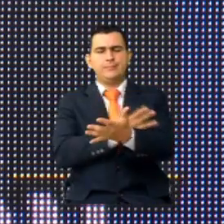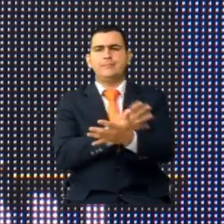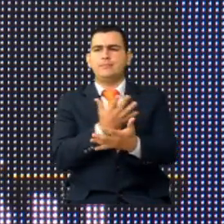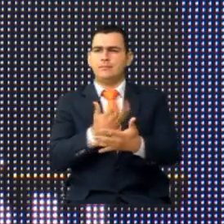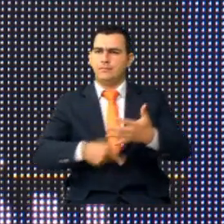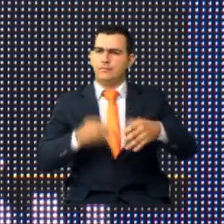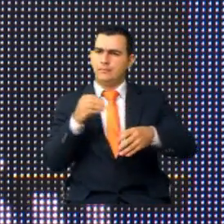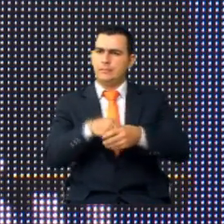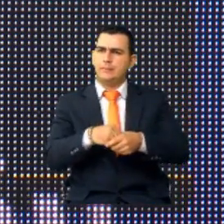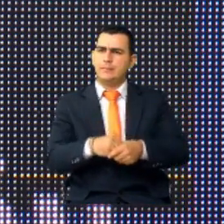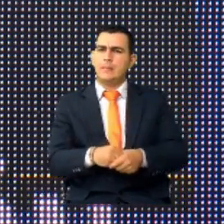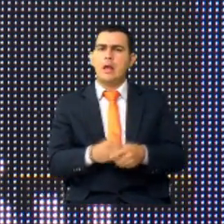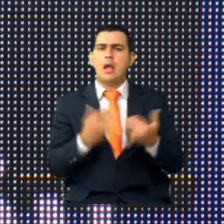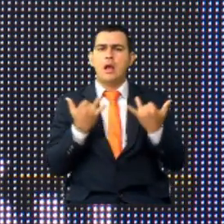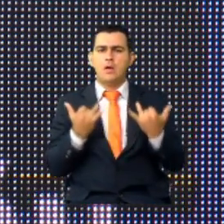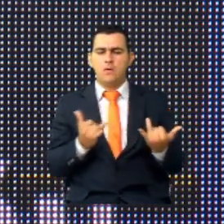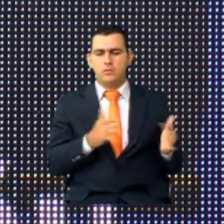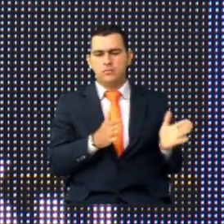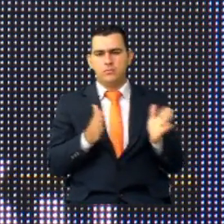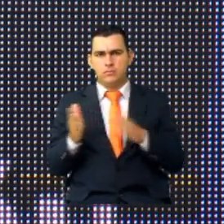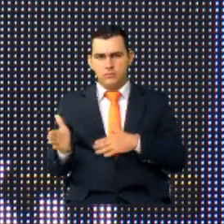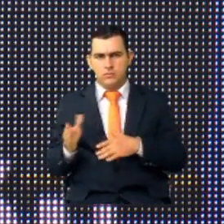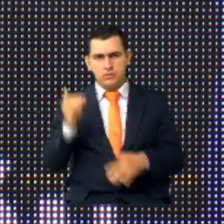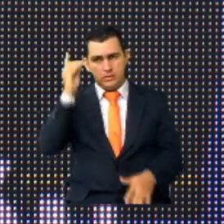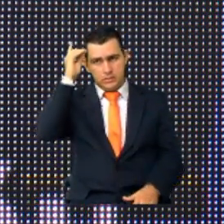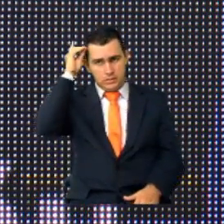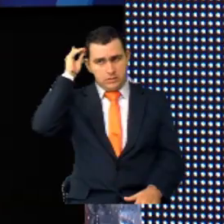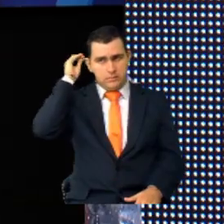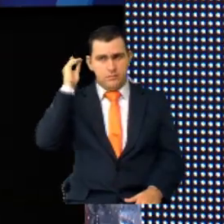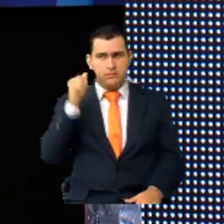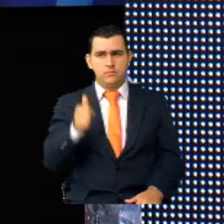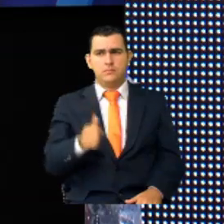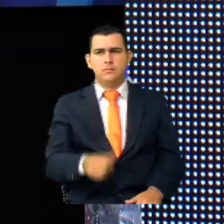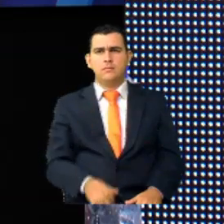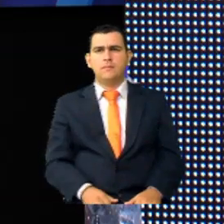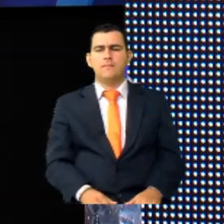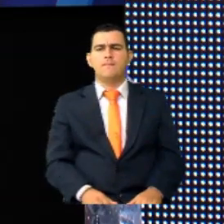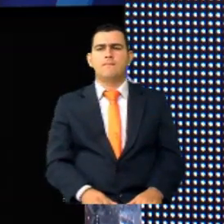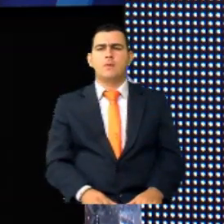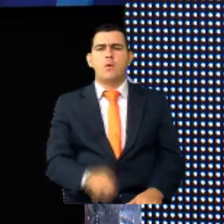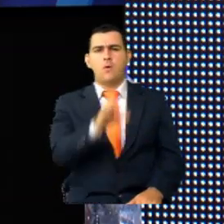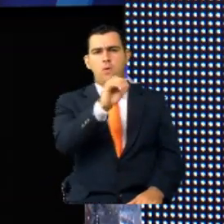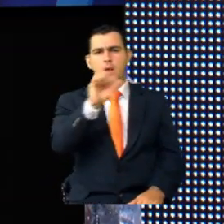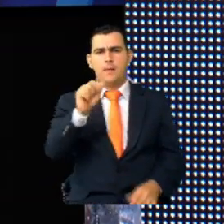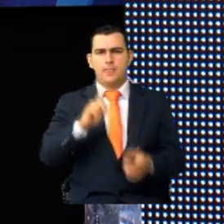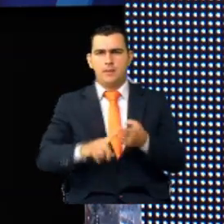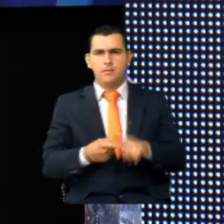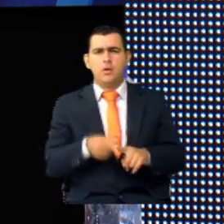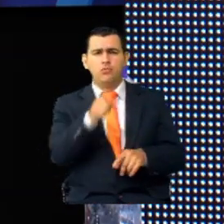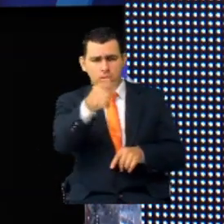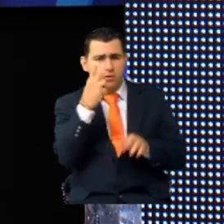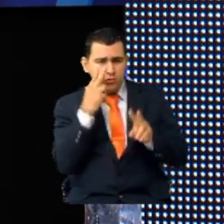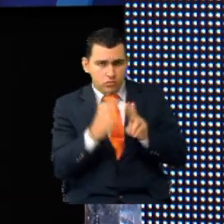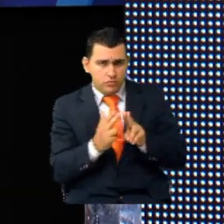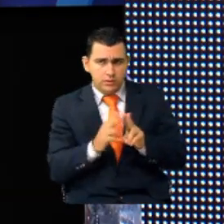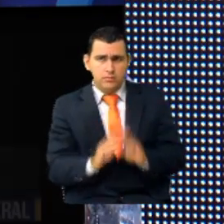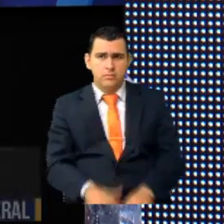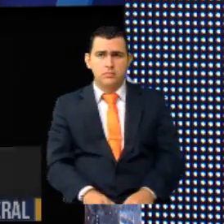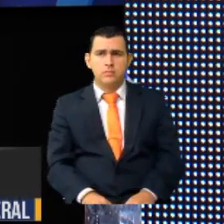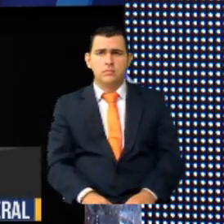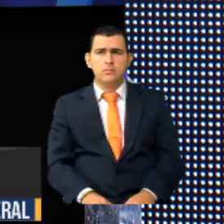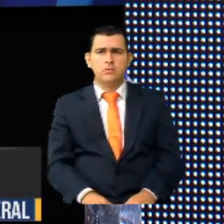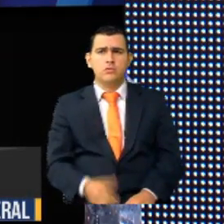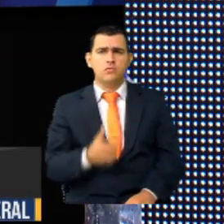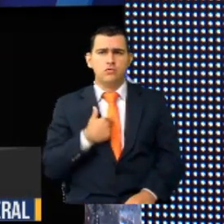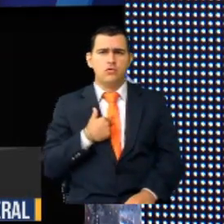Gracias, candidato. El turno ahora es para el candidato Darío Echeverri. Amigas, amigos, ustedes me conocen. Yo